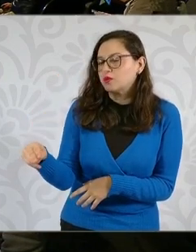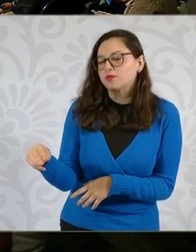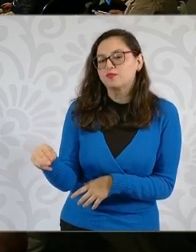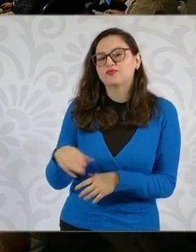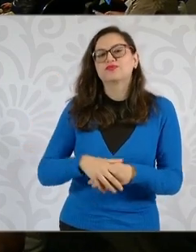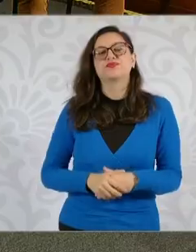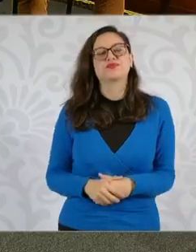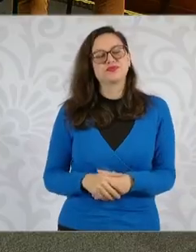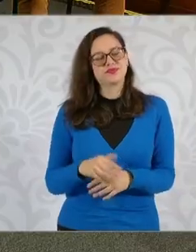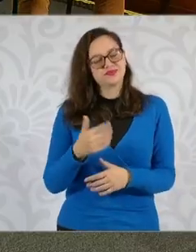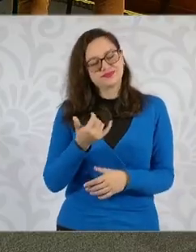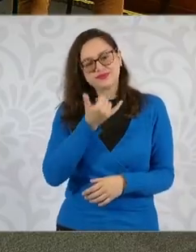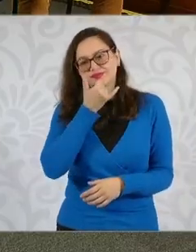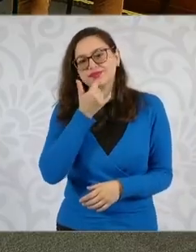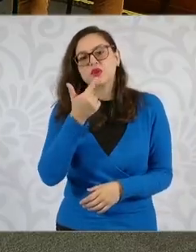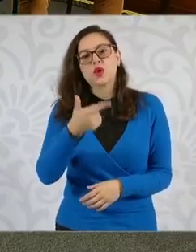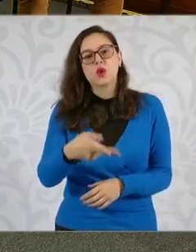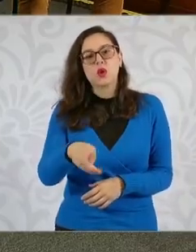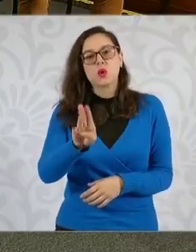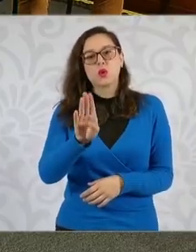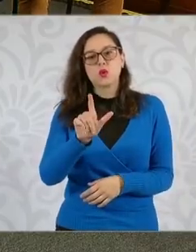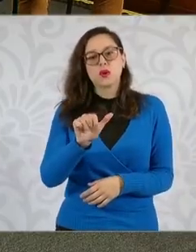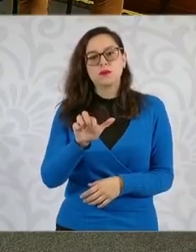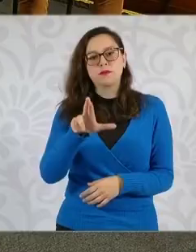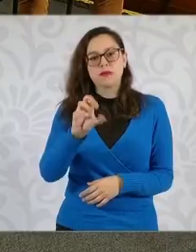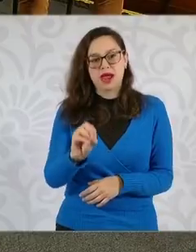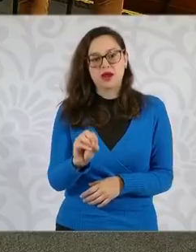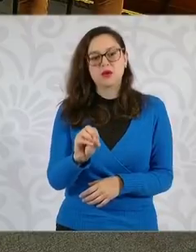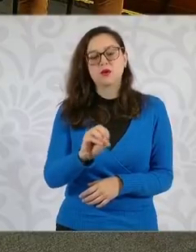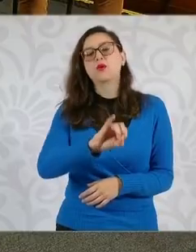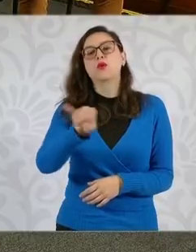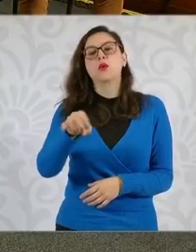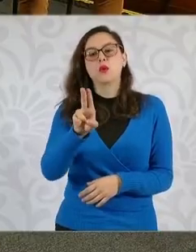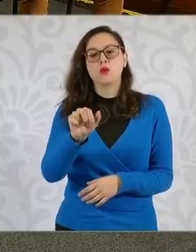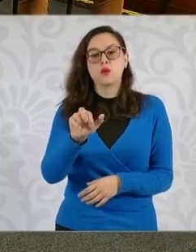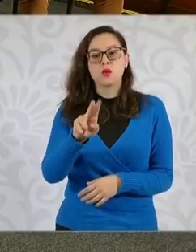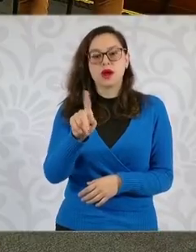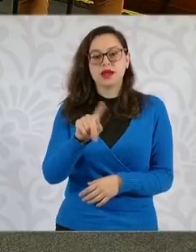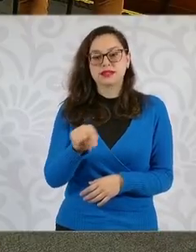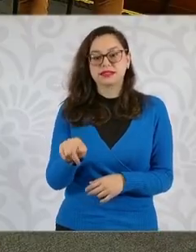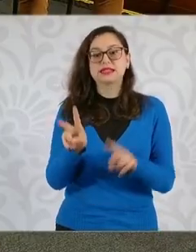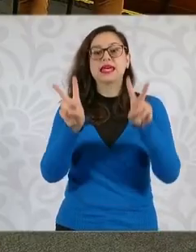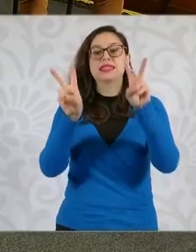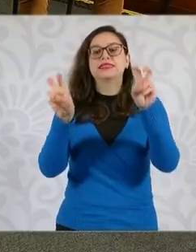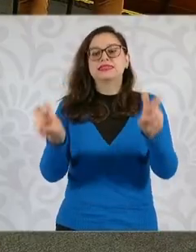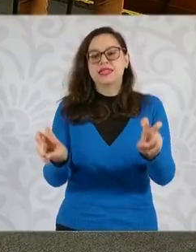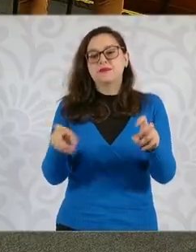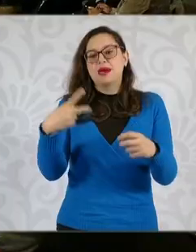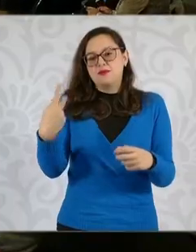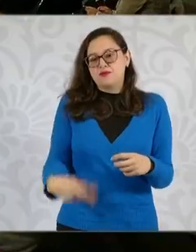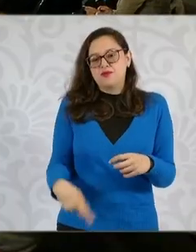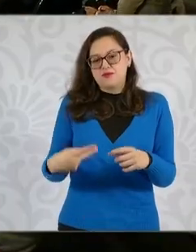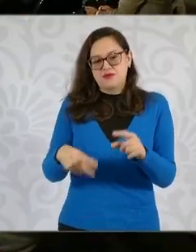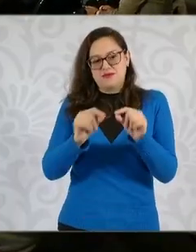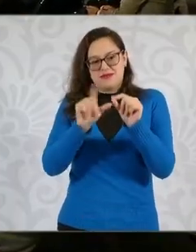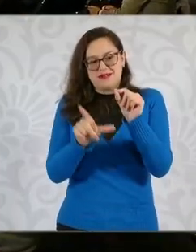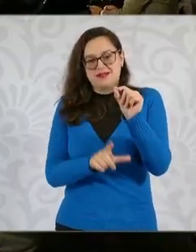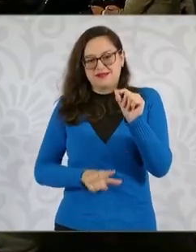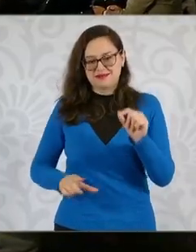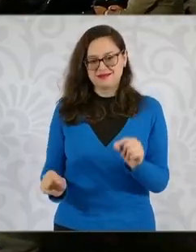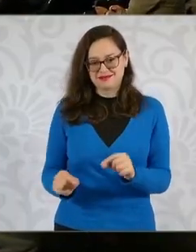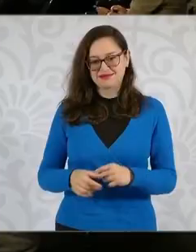Bulmaro Juárez, que nos va a presentar él el día de hoy la cápsula de Suave Patria al final de